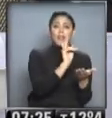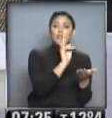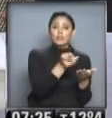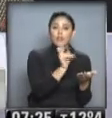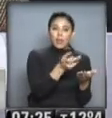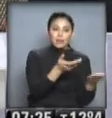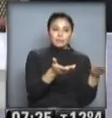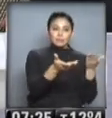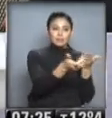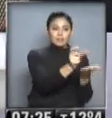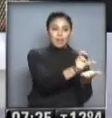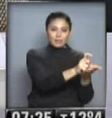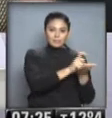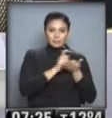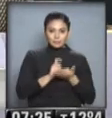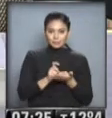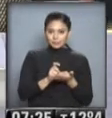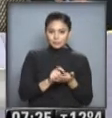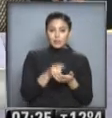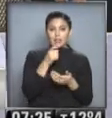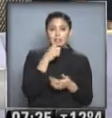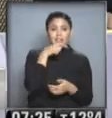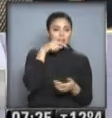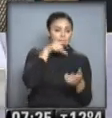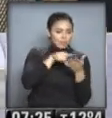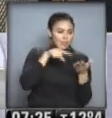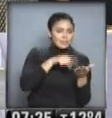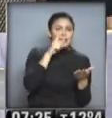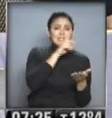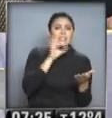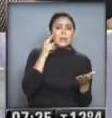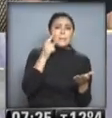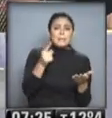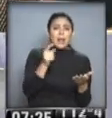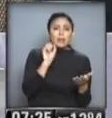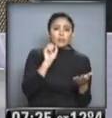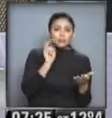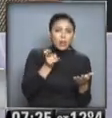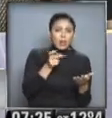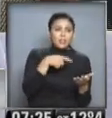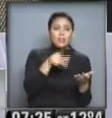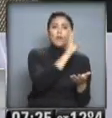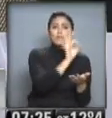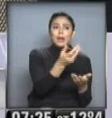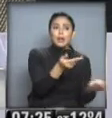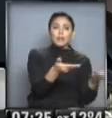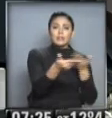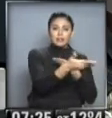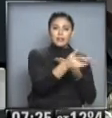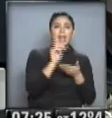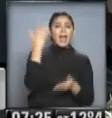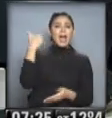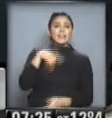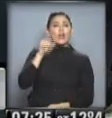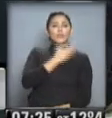nominado en este documento que estamos viendo. Si ahí dice $100,000, el Banco Central le va a entregar los $100,000, no como decía Duvalde y después nos